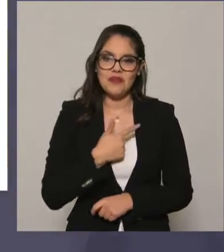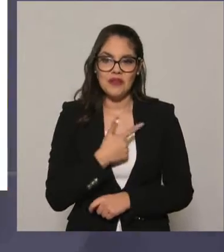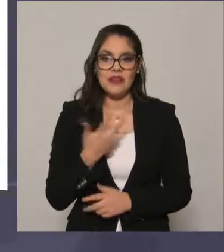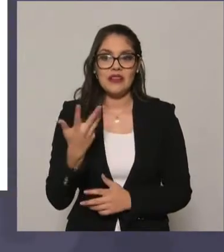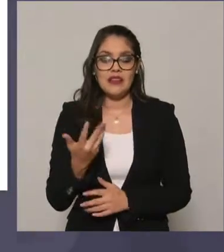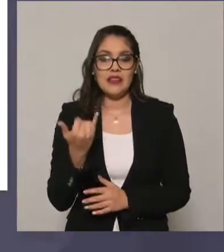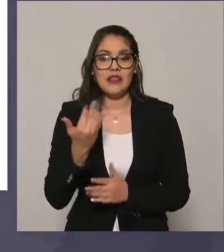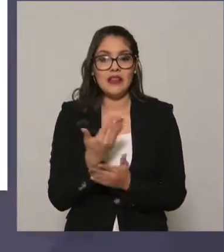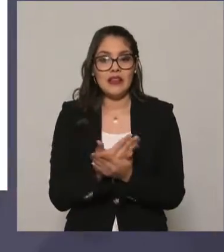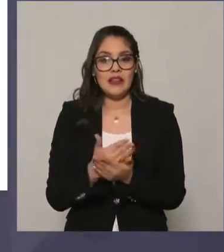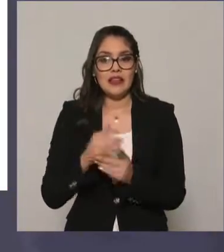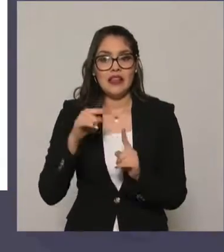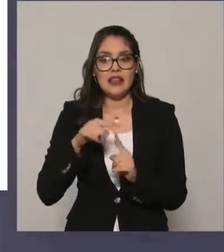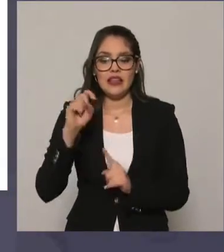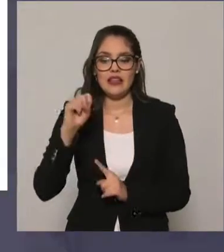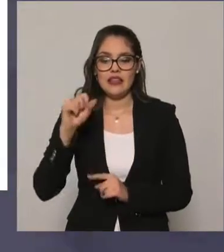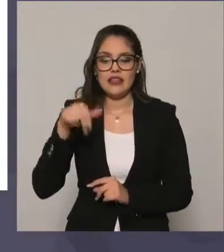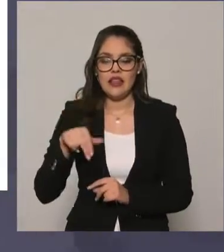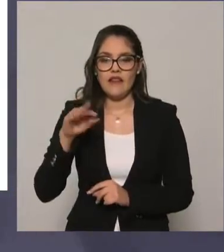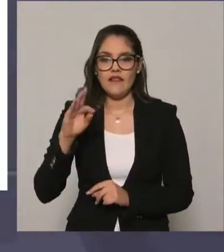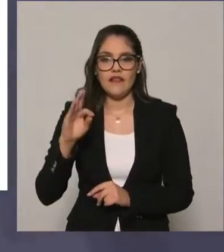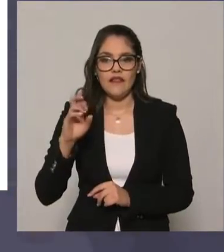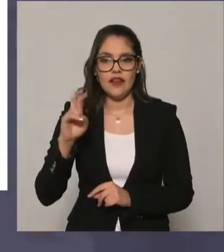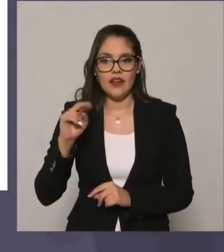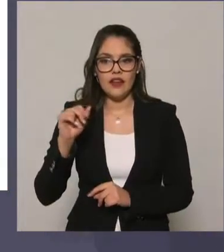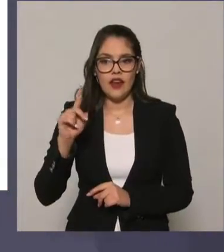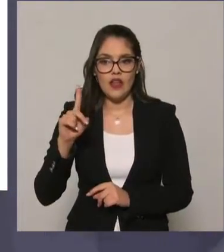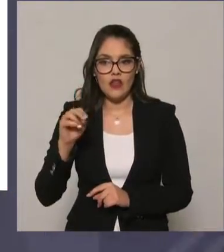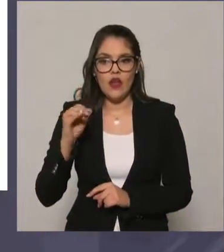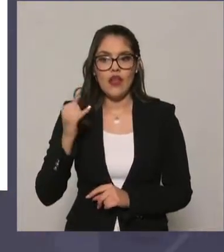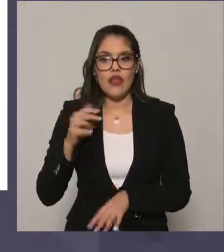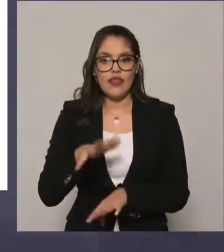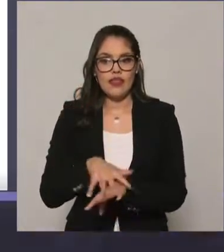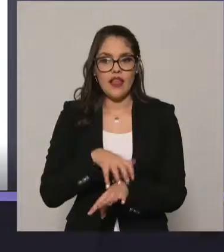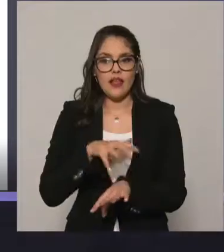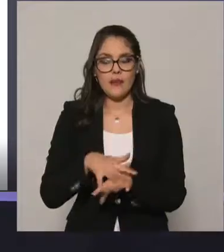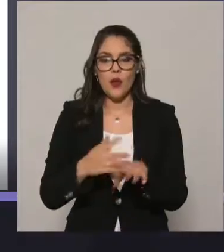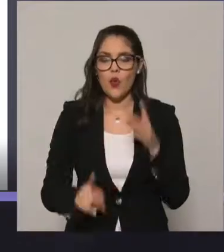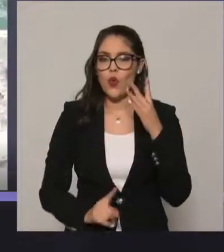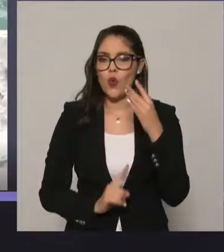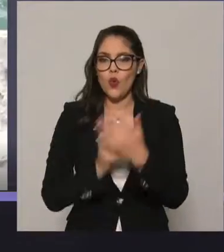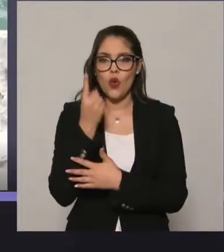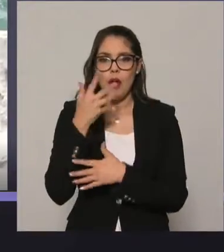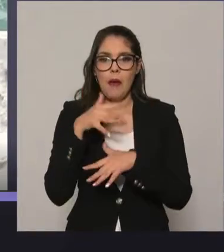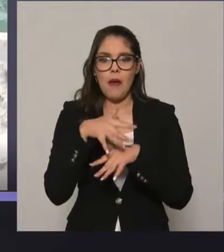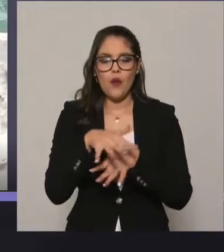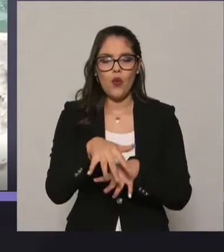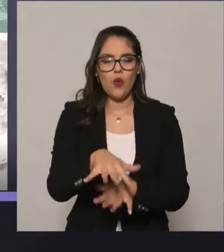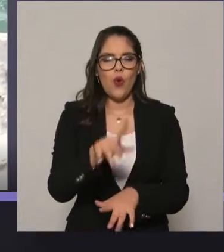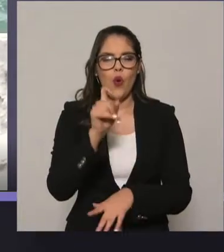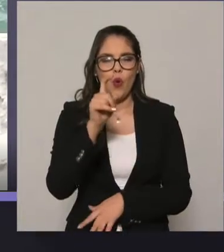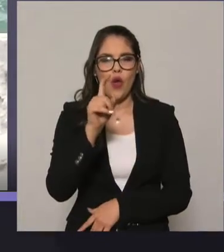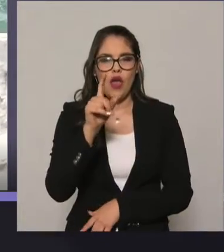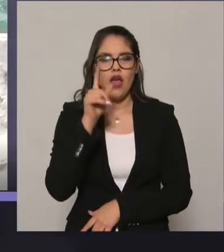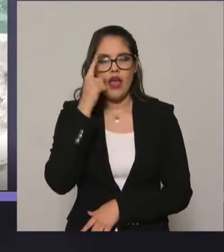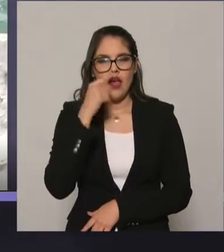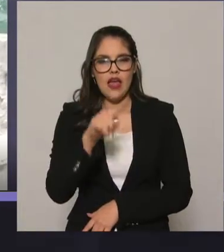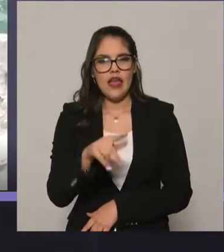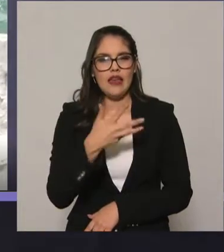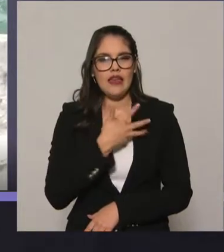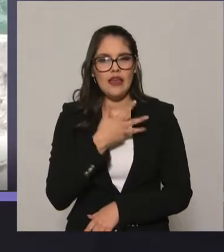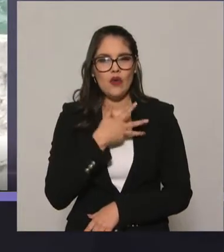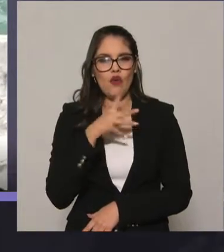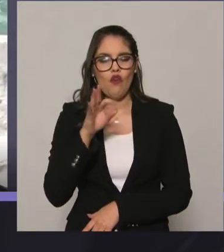Y San Fernando y Tlalpan, ahí tenemos el único manantial vivo de esa zona de Tlalpan, que es